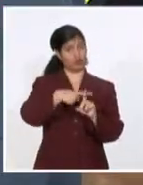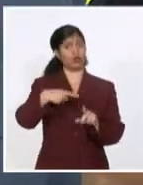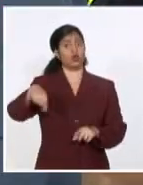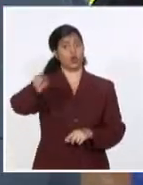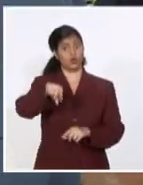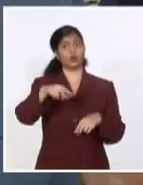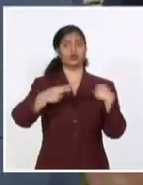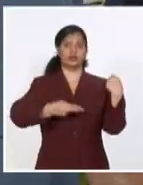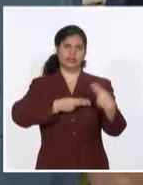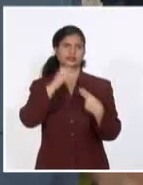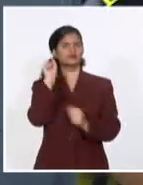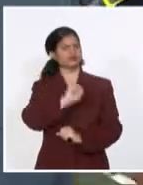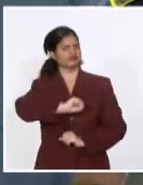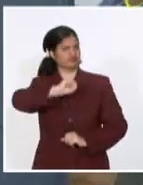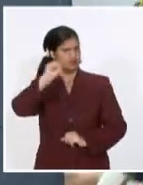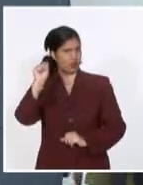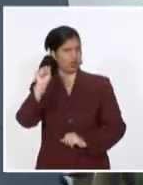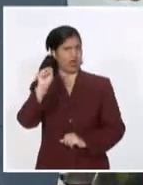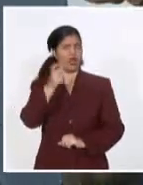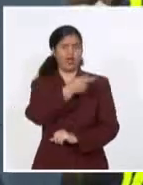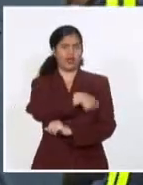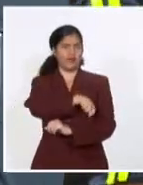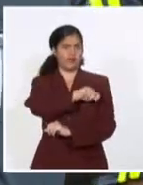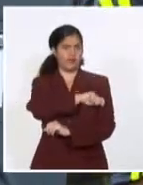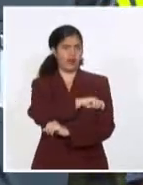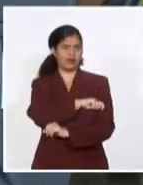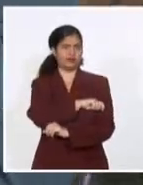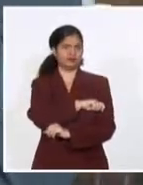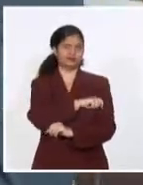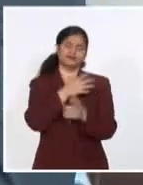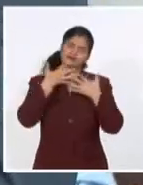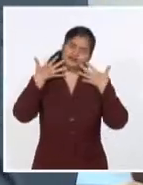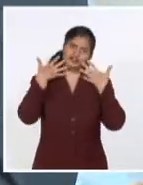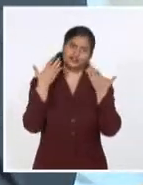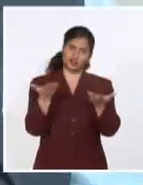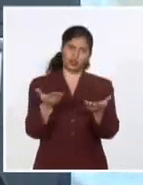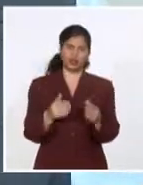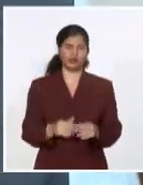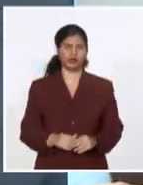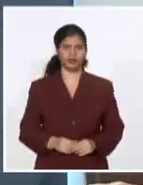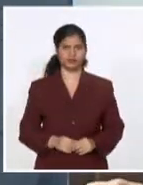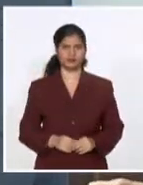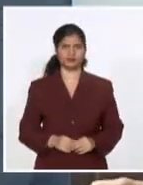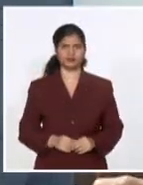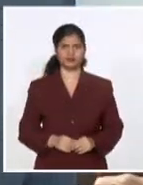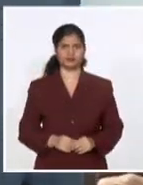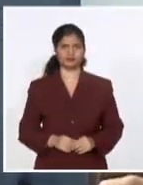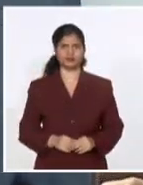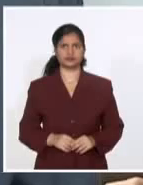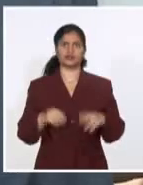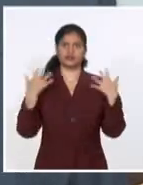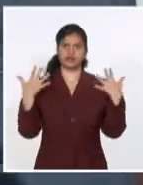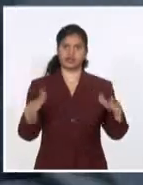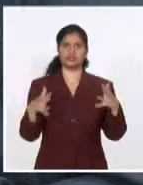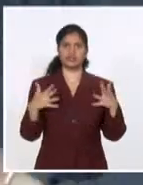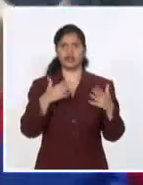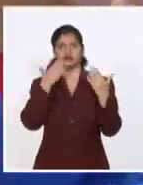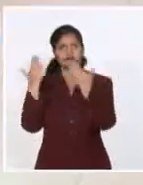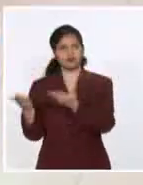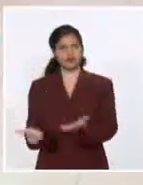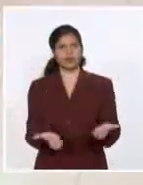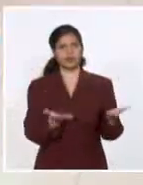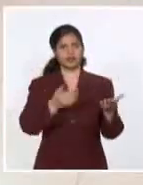pueblo haya vivido y se sienta orgulloso de ustedes por lo tanto felicidades y bienvenidos a la